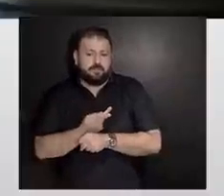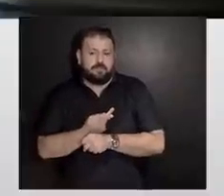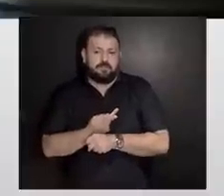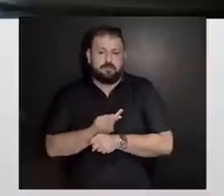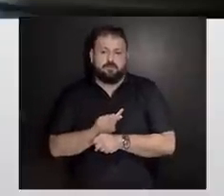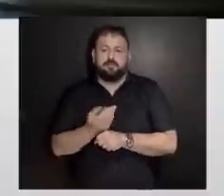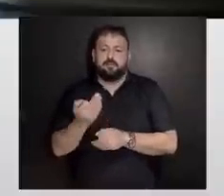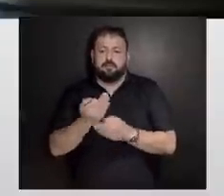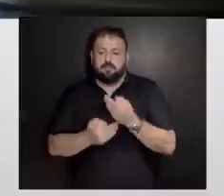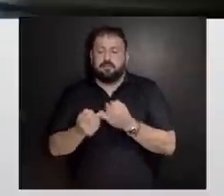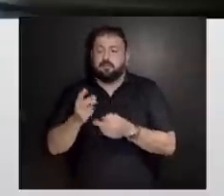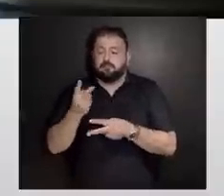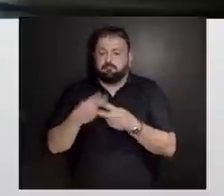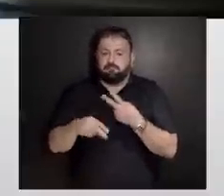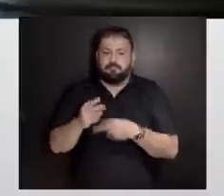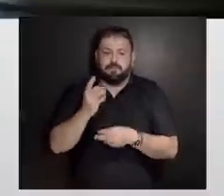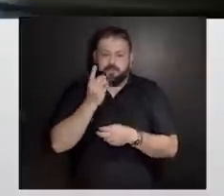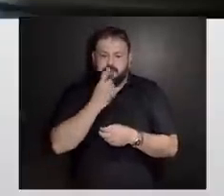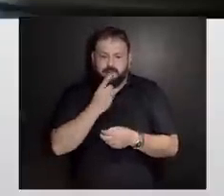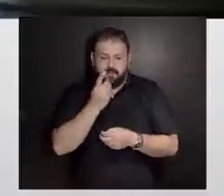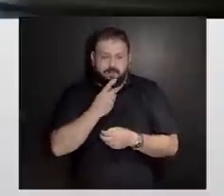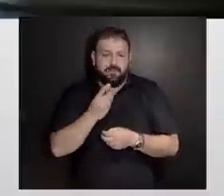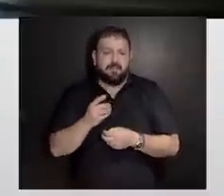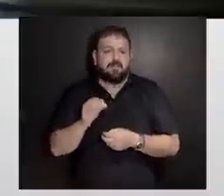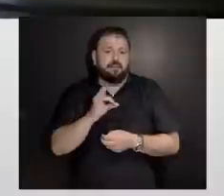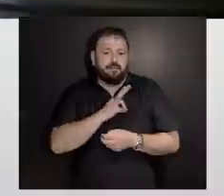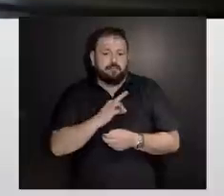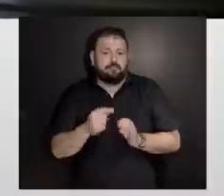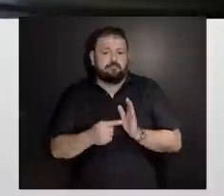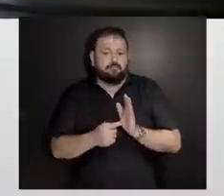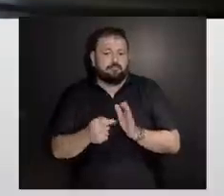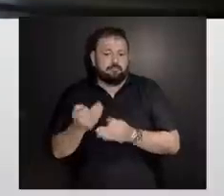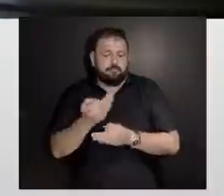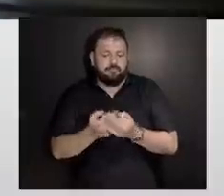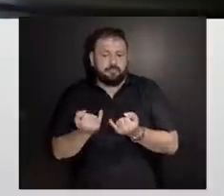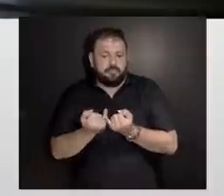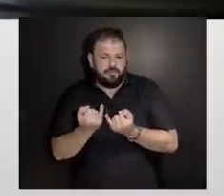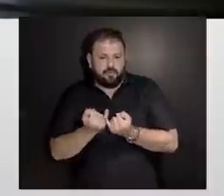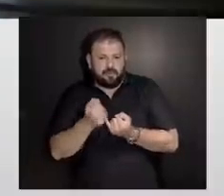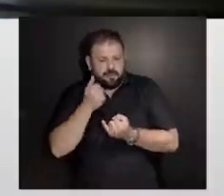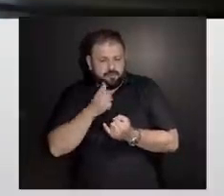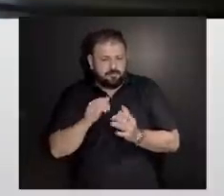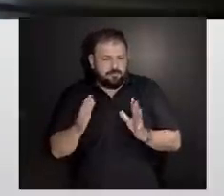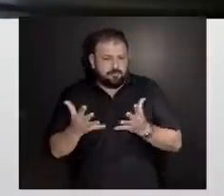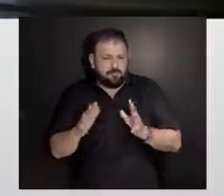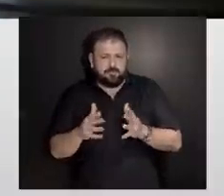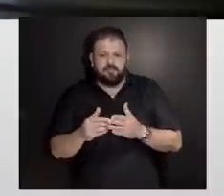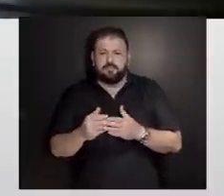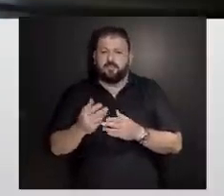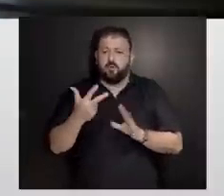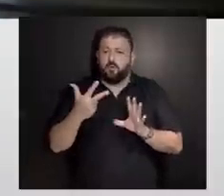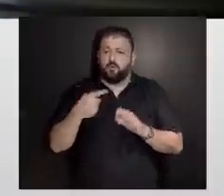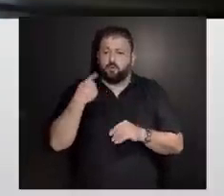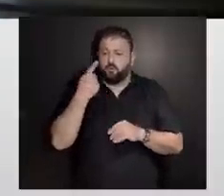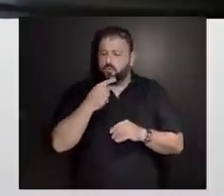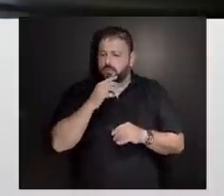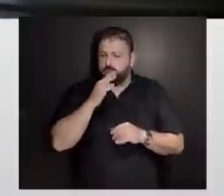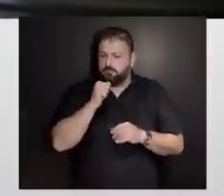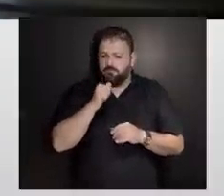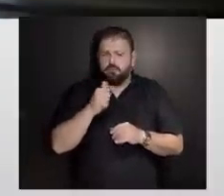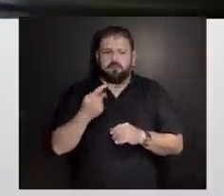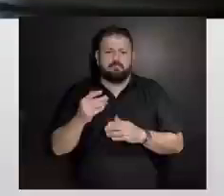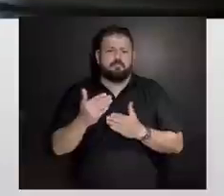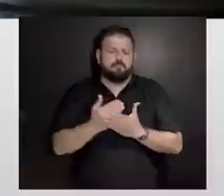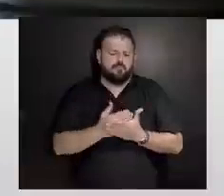un diagnóstico de diabetes. Y ojo, aquí cabe mencionar que el ayuno tiene que ser por al menos 8 horas. Si a lo mejor fue un periodo menor, pues